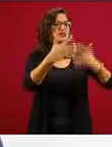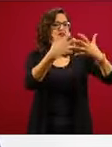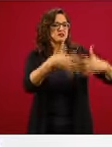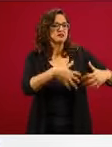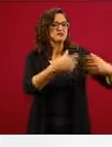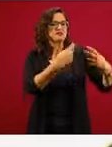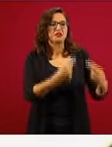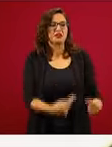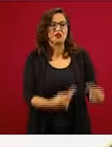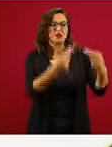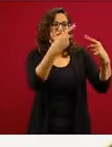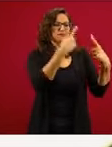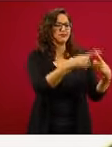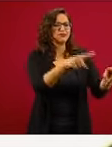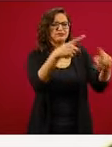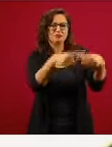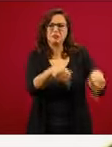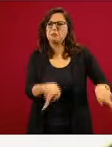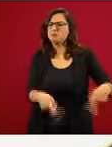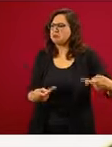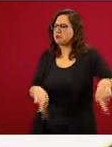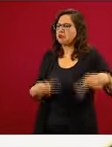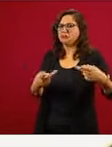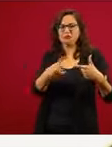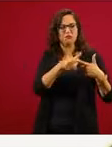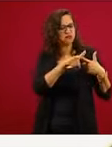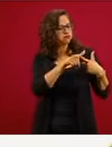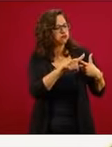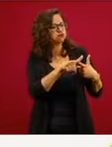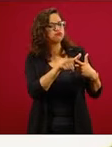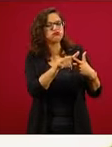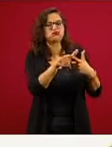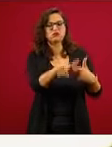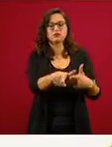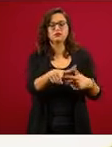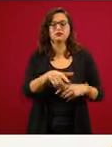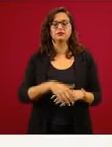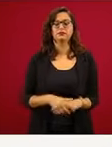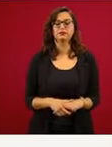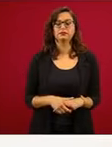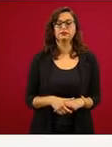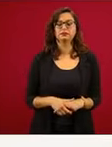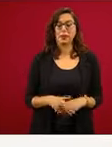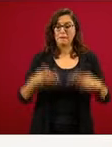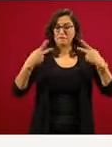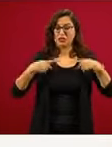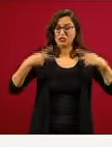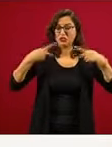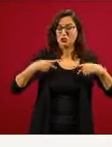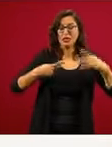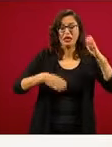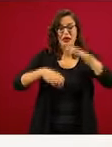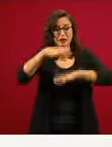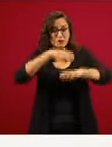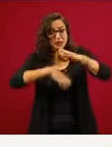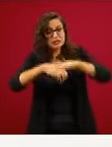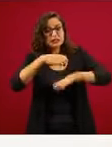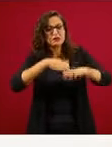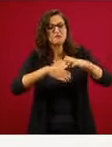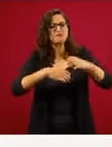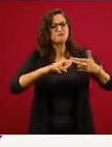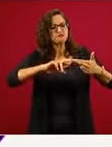de comercios. La relación con los empresarios ha sido buena